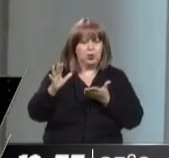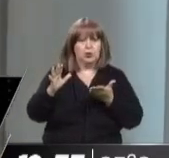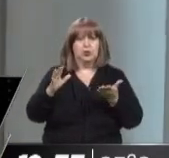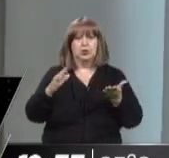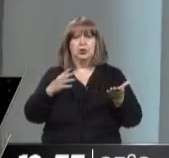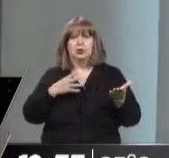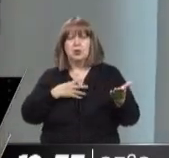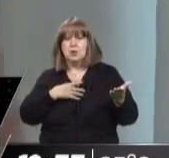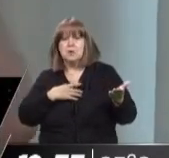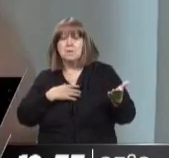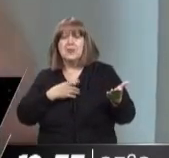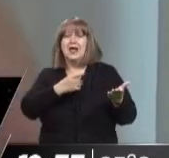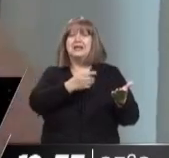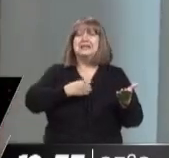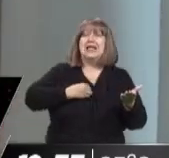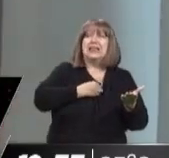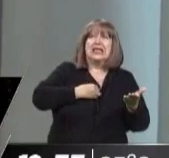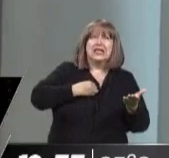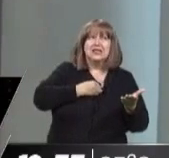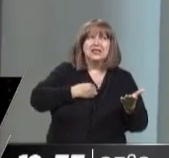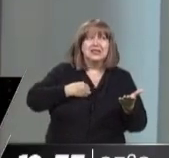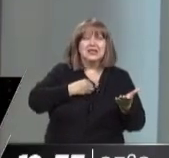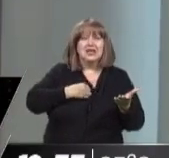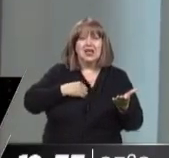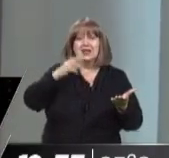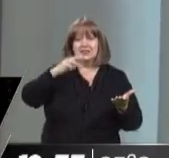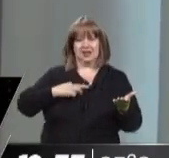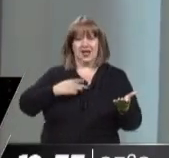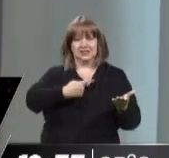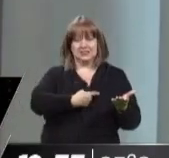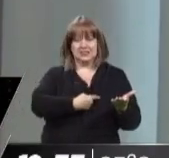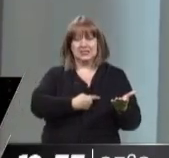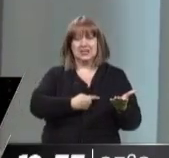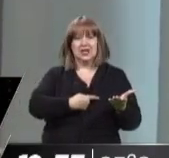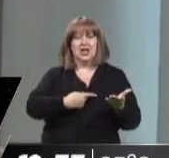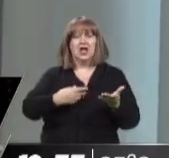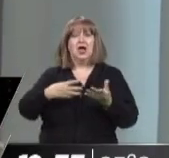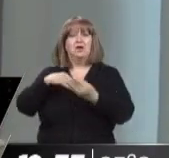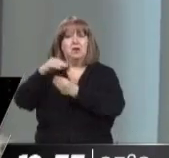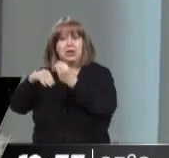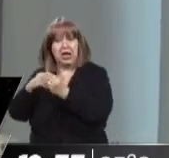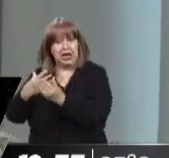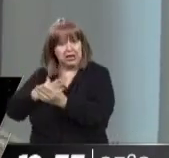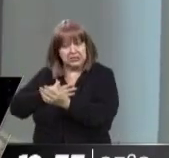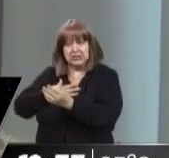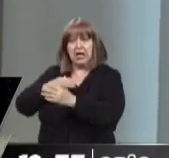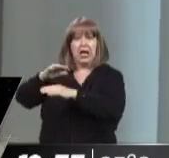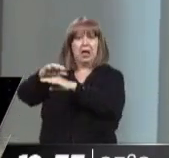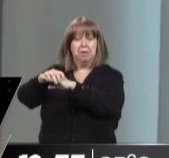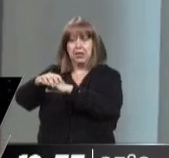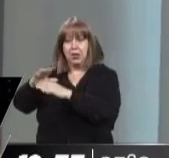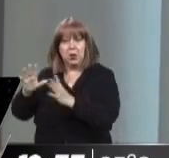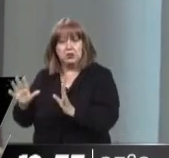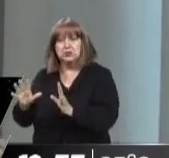nuevo mundo para él ninguno ni familiares ni amigos ni docentes ni ni nadie que